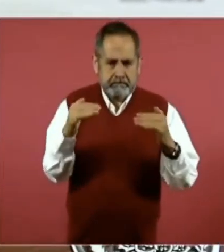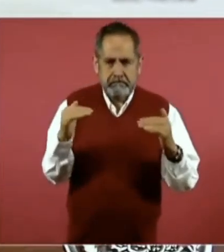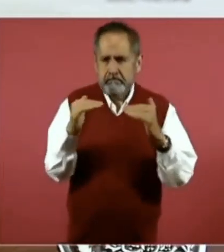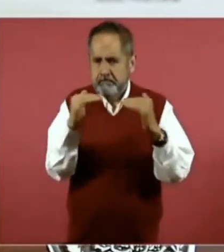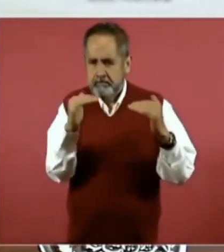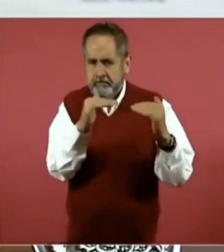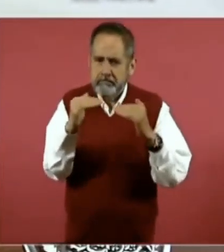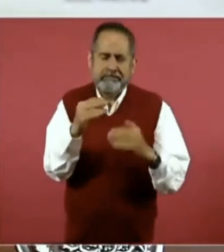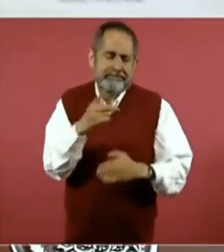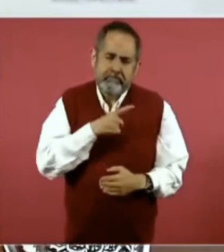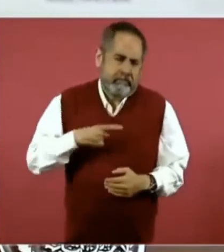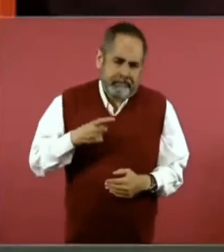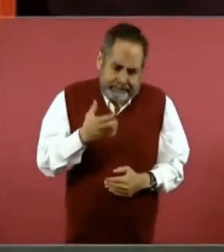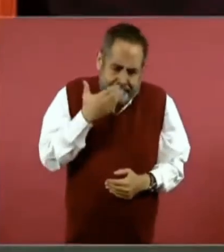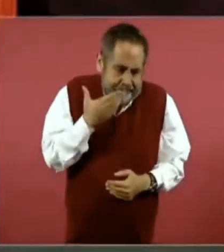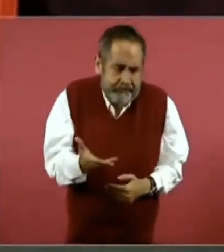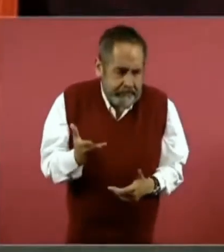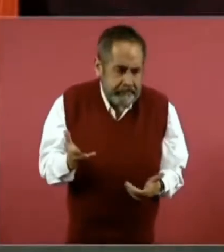oposición